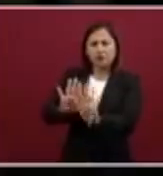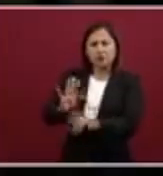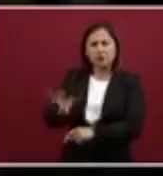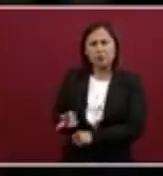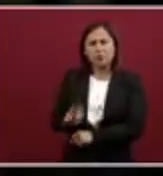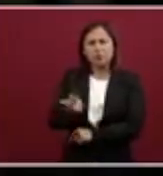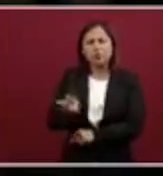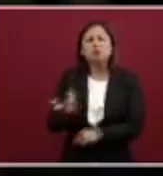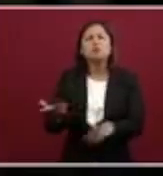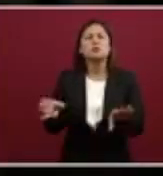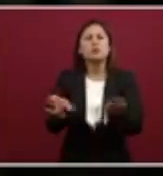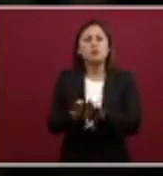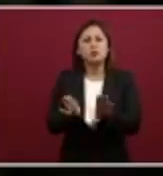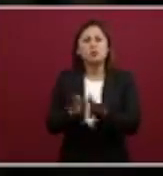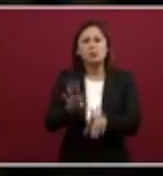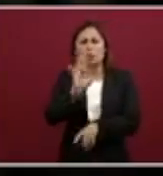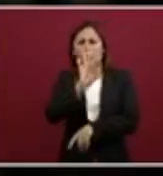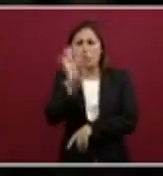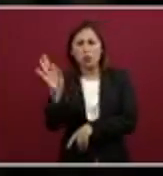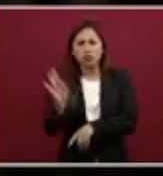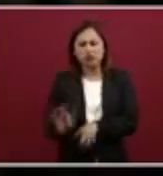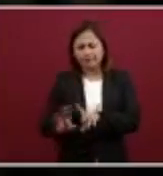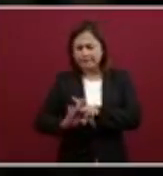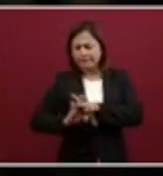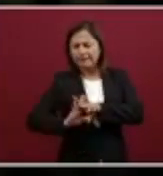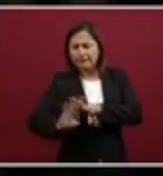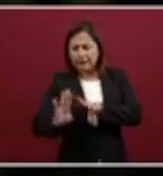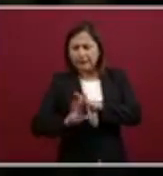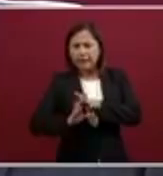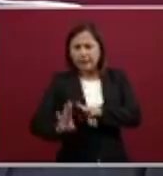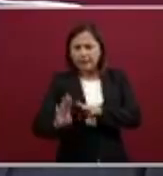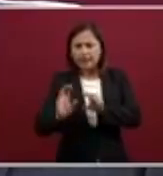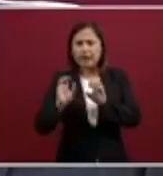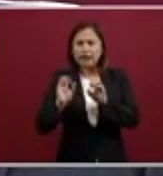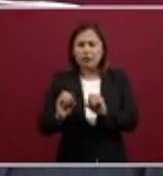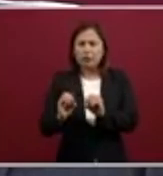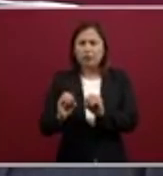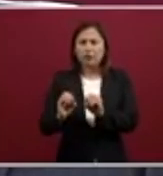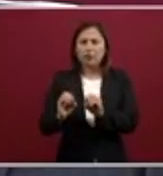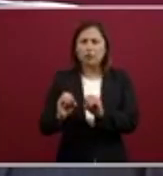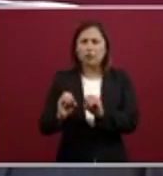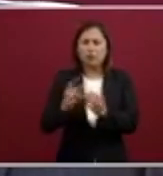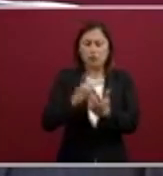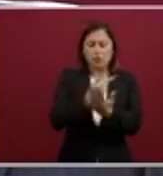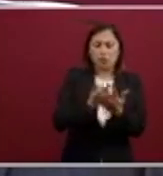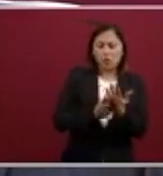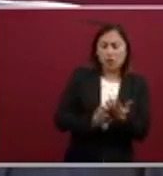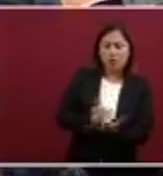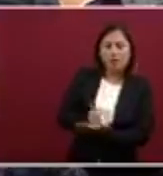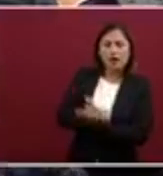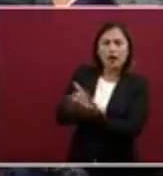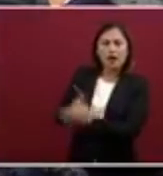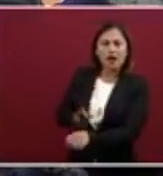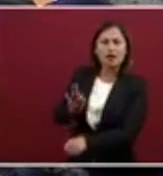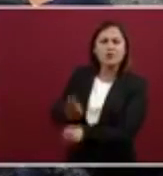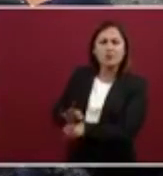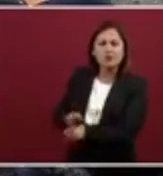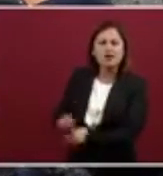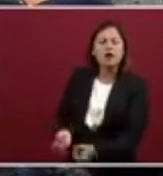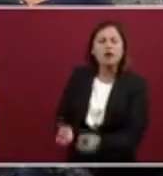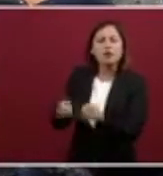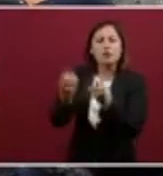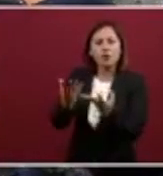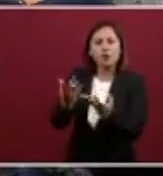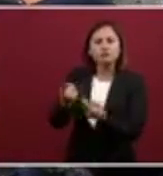de migración, digamos, forzada que podría reducirse con este plan y en cuánto tiempo se estaría llegando a ese